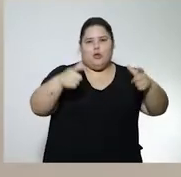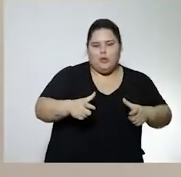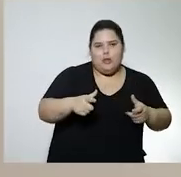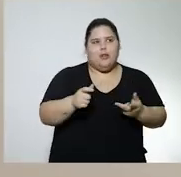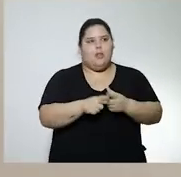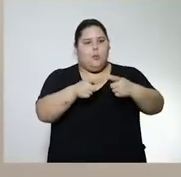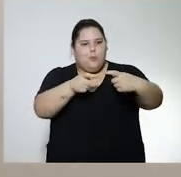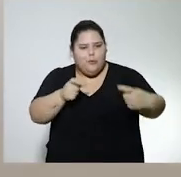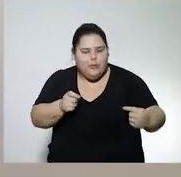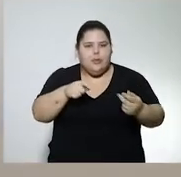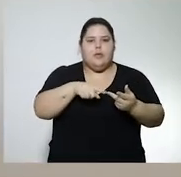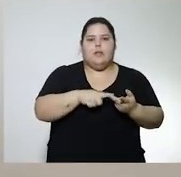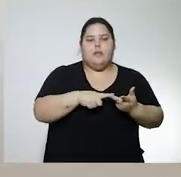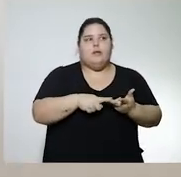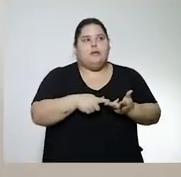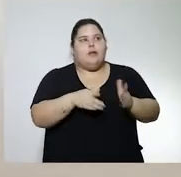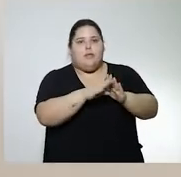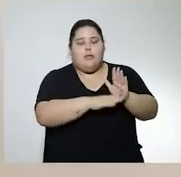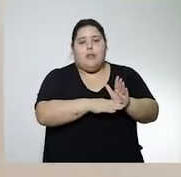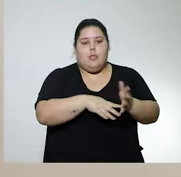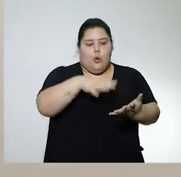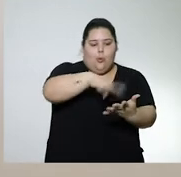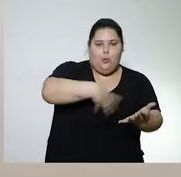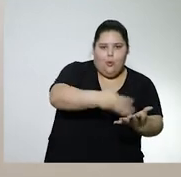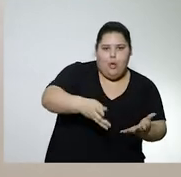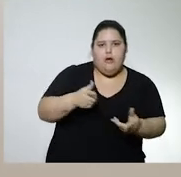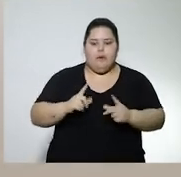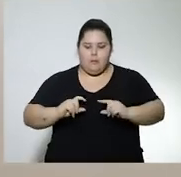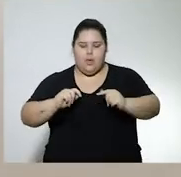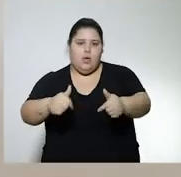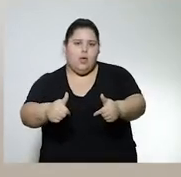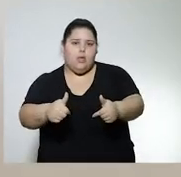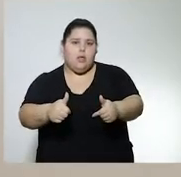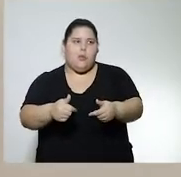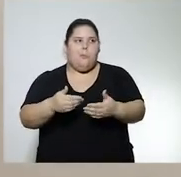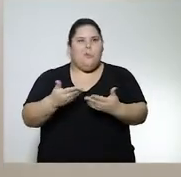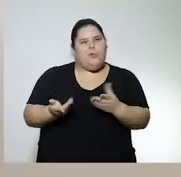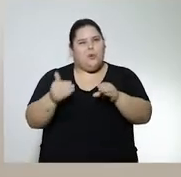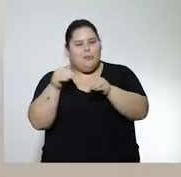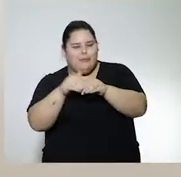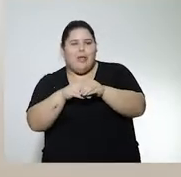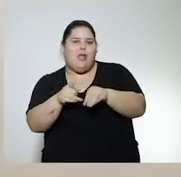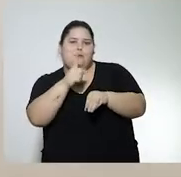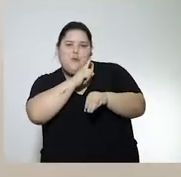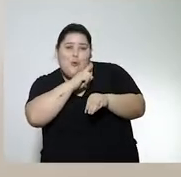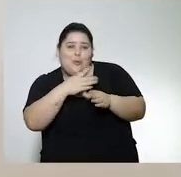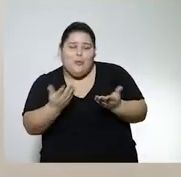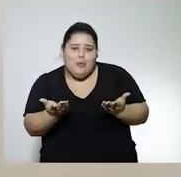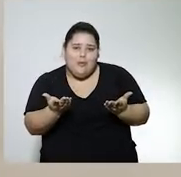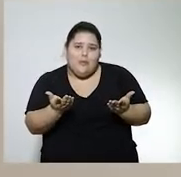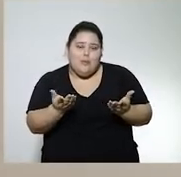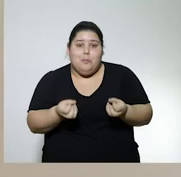budines, recetas de waffles, de panqueques, donde por ahí se puede rellenar con alguna fruta también, ¿por qué